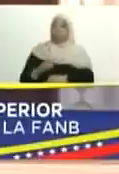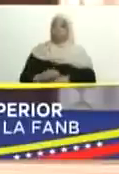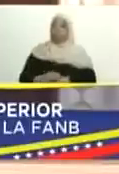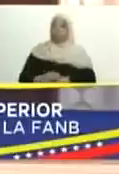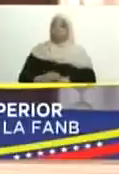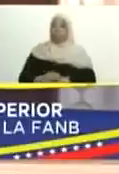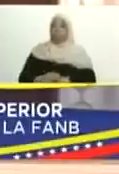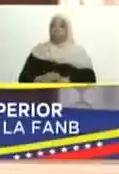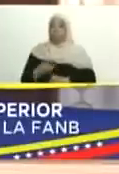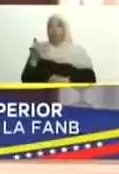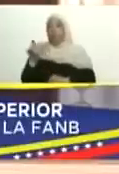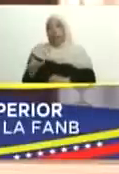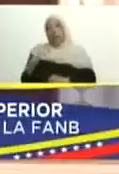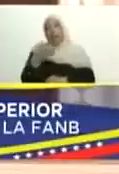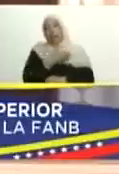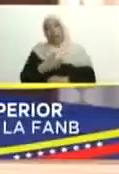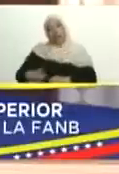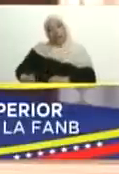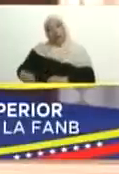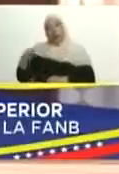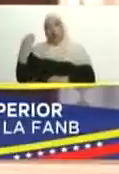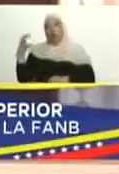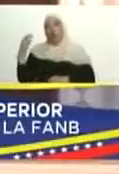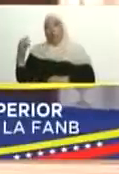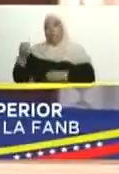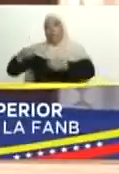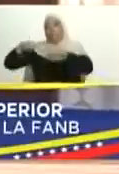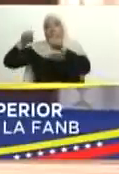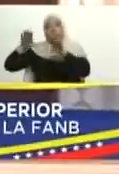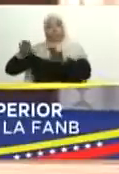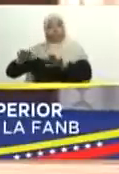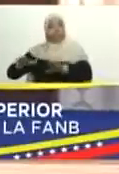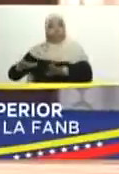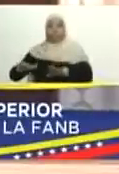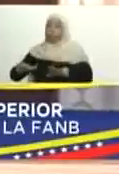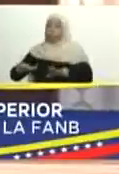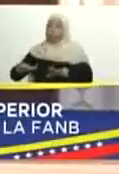Buena parte viene de Colombia y no cesa, no cesa